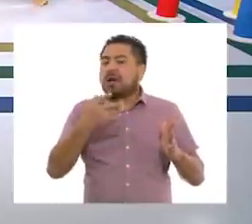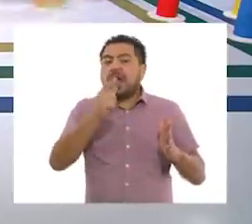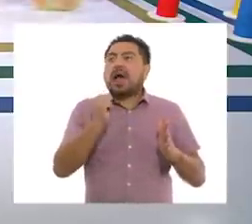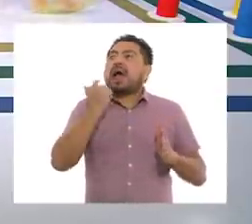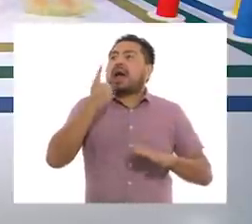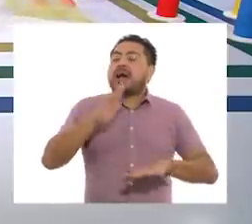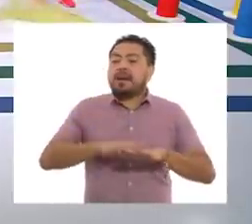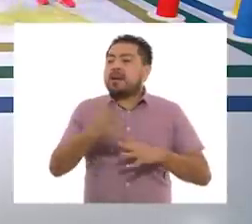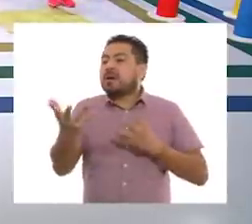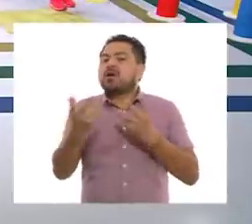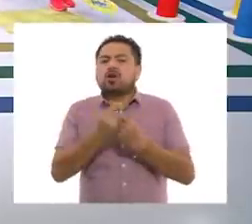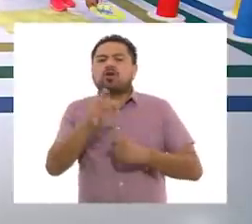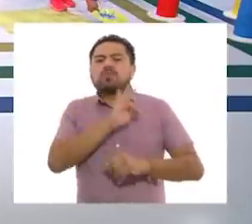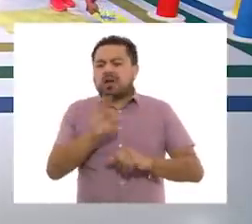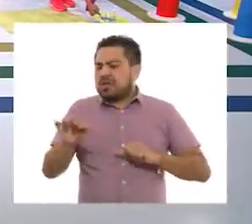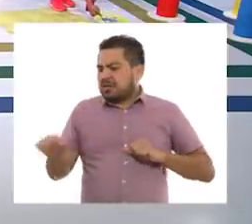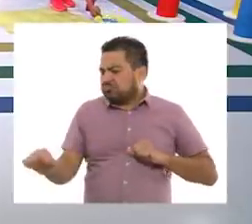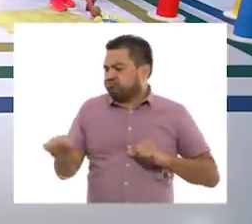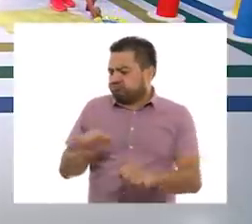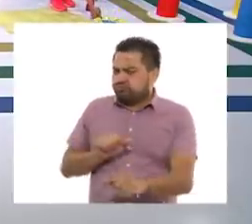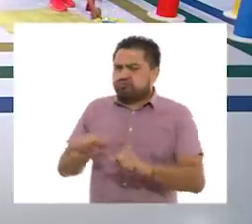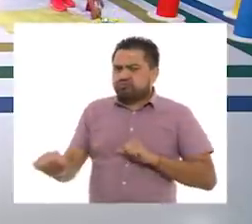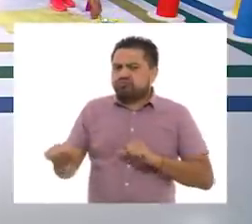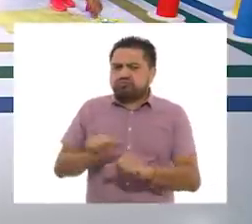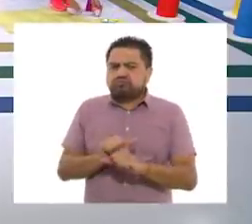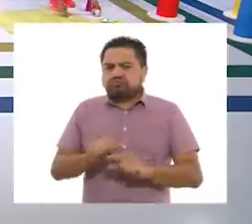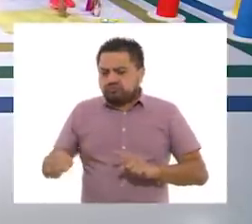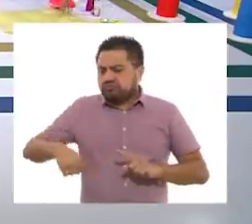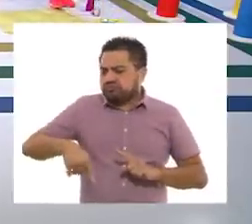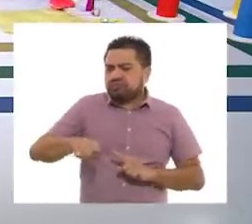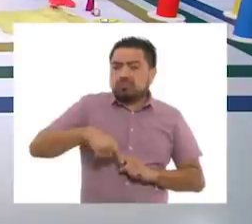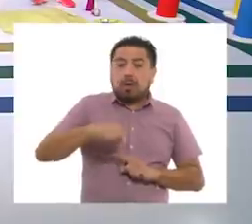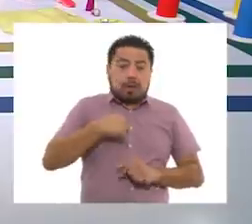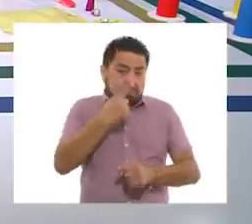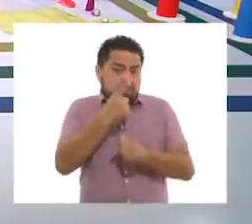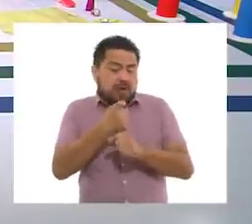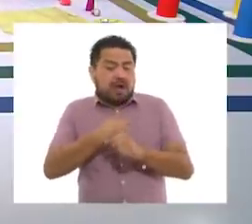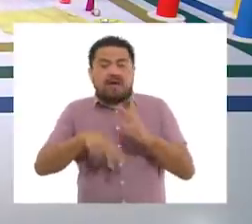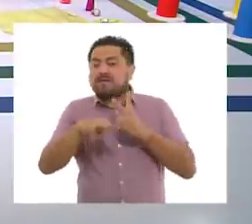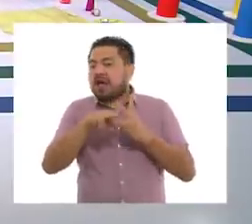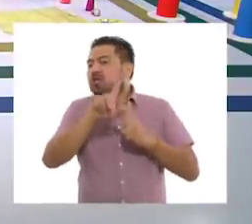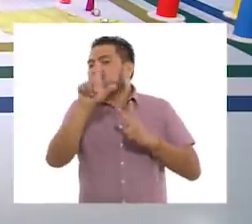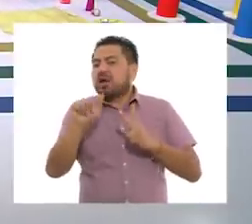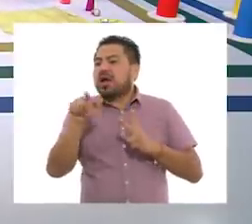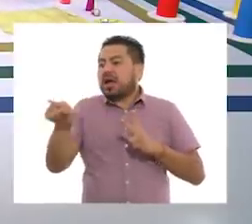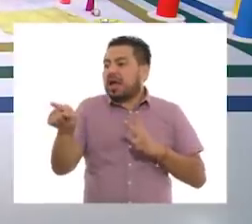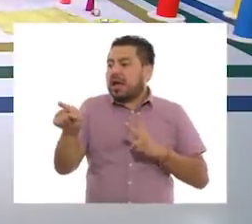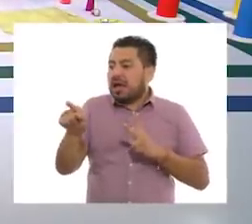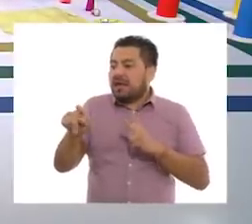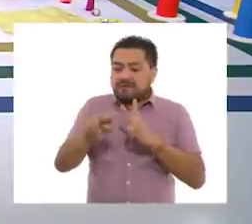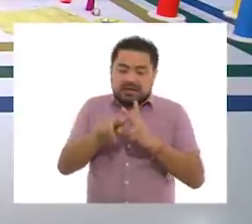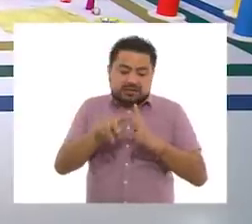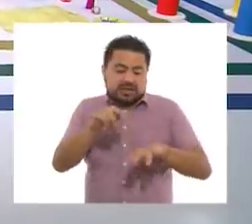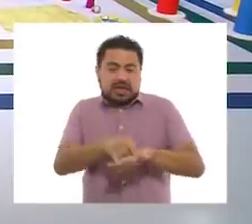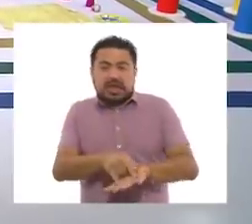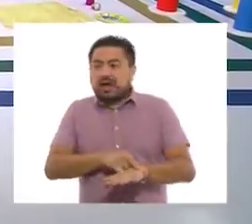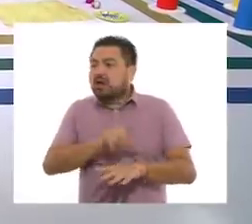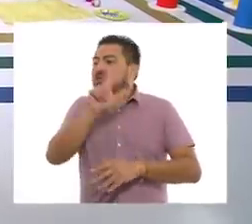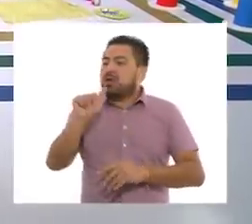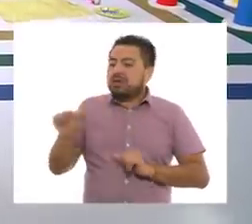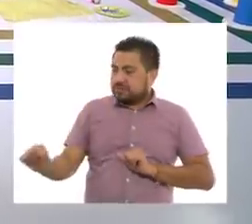más, podrían turnarse las pasadas. Por ejemplo, yo pasaría primero con el vaso, luego Ale con el vaso y el calcetín, y luego yo